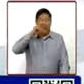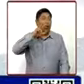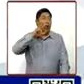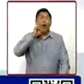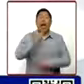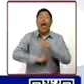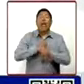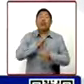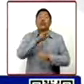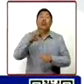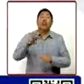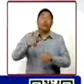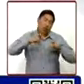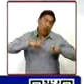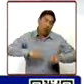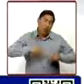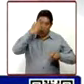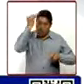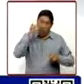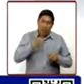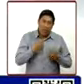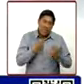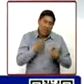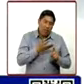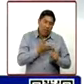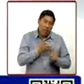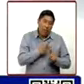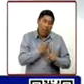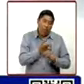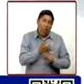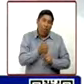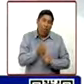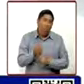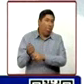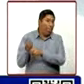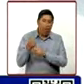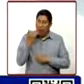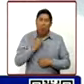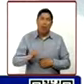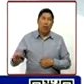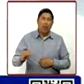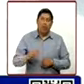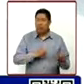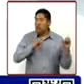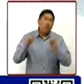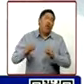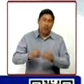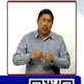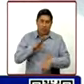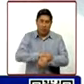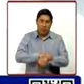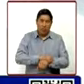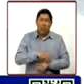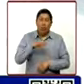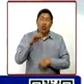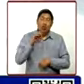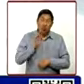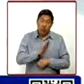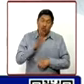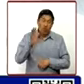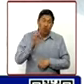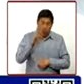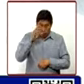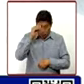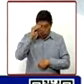de 4 años de edad está siendo investigado por corrupción de menores se encuentra en la fuerza anticrimen una madre denunció que intentó encontrarse